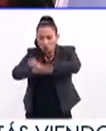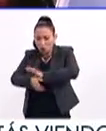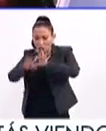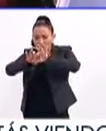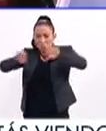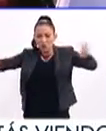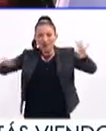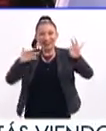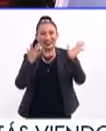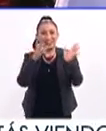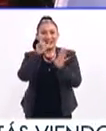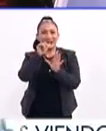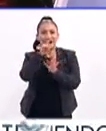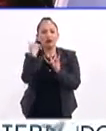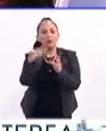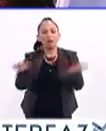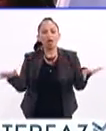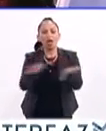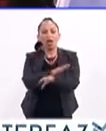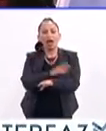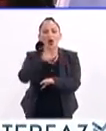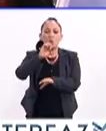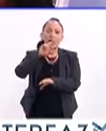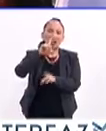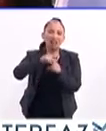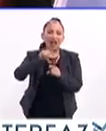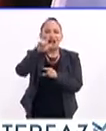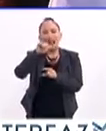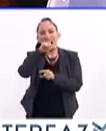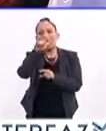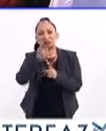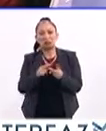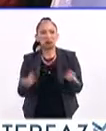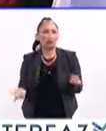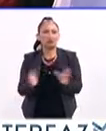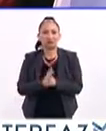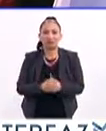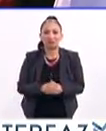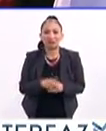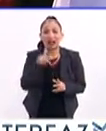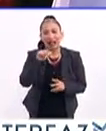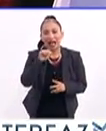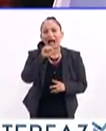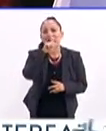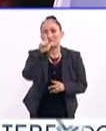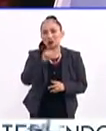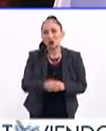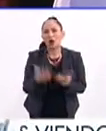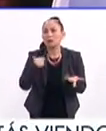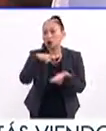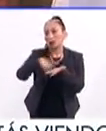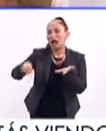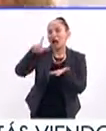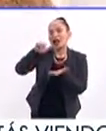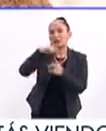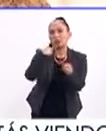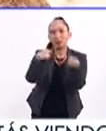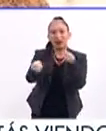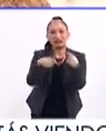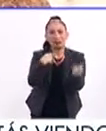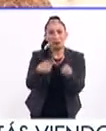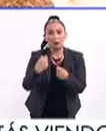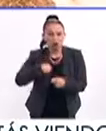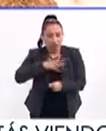no usamos el nombre, entonces el cambiarlo por cuerda, por otra cosa, o incluso lazo, comprar un lazo de plástico,